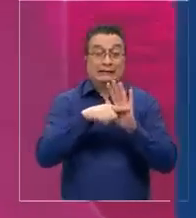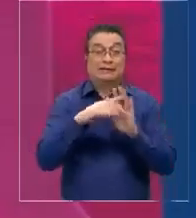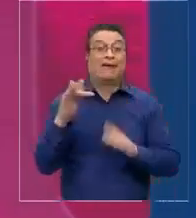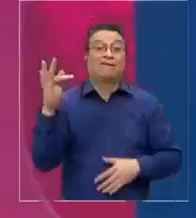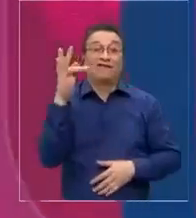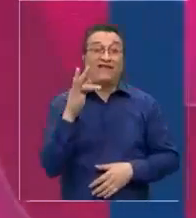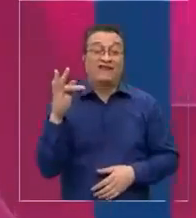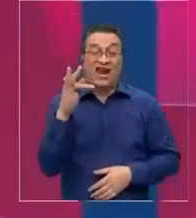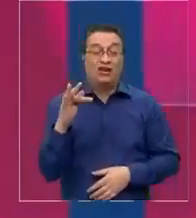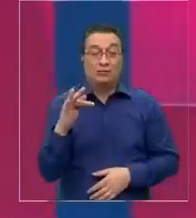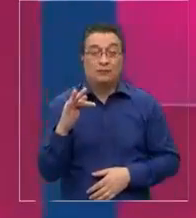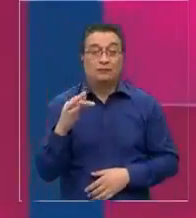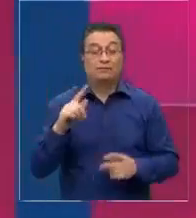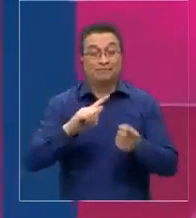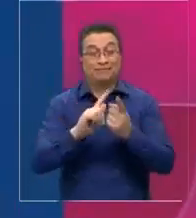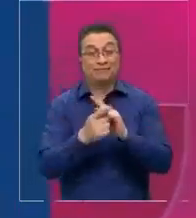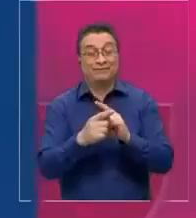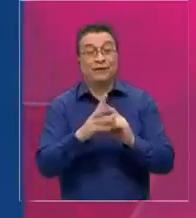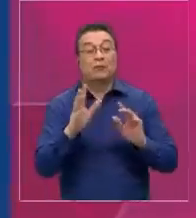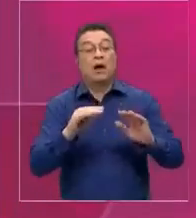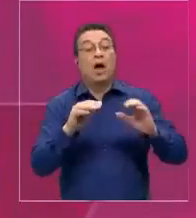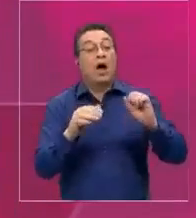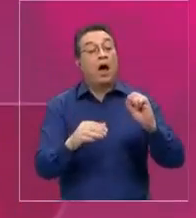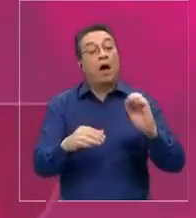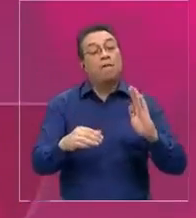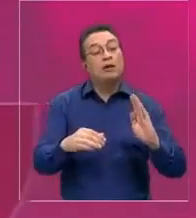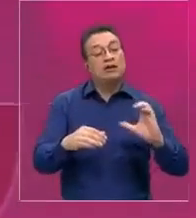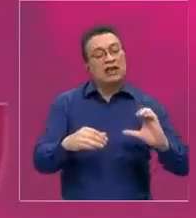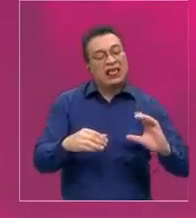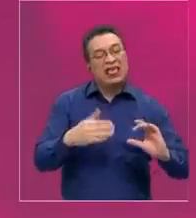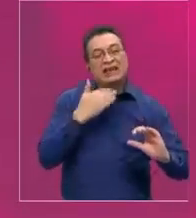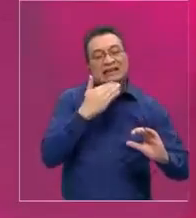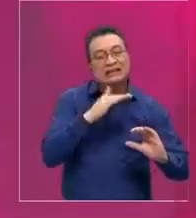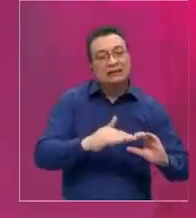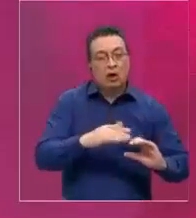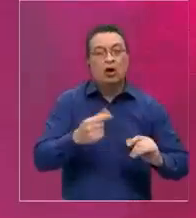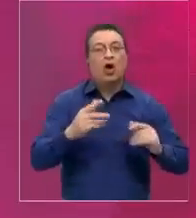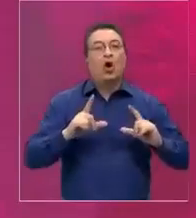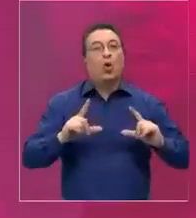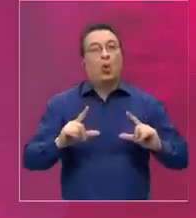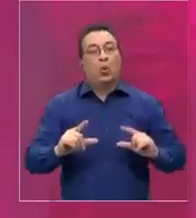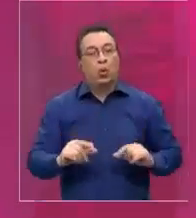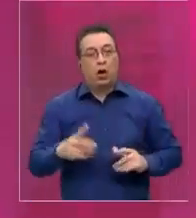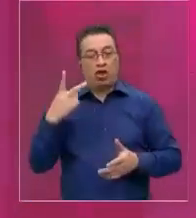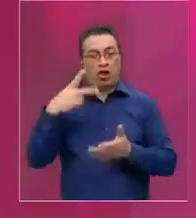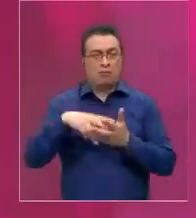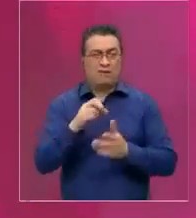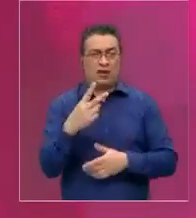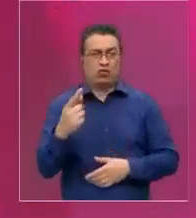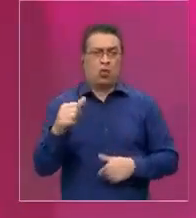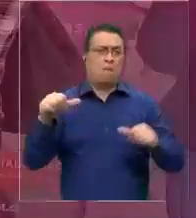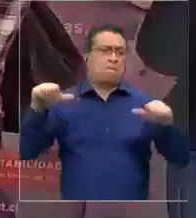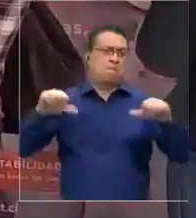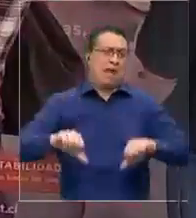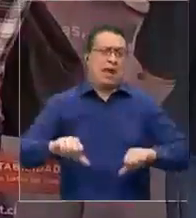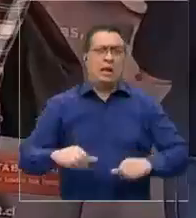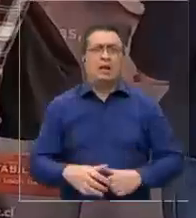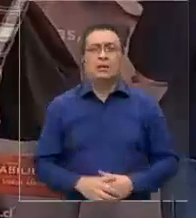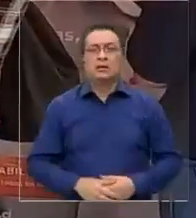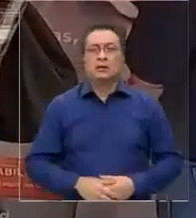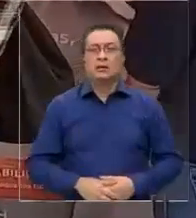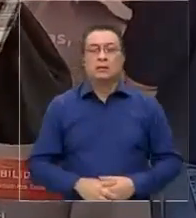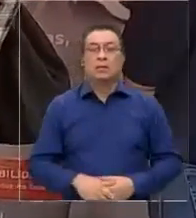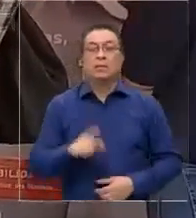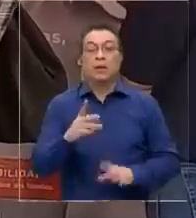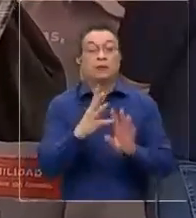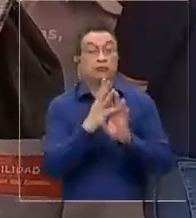febrero. Por el contrario, los más conservadores lograron un respiro luego de un pésimo 2021. ¿Quién